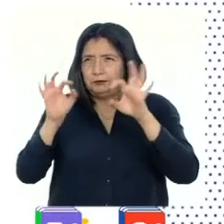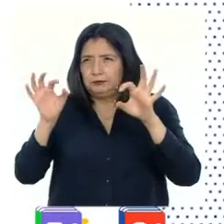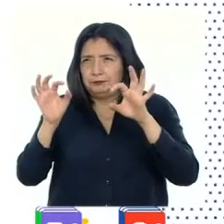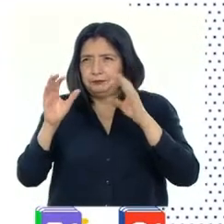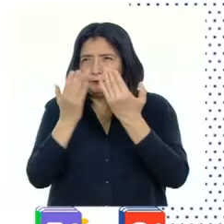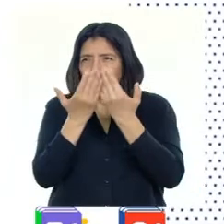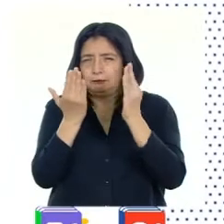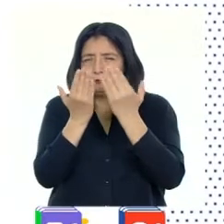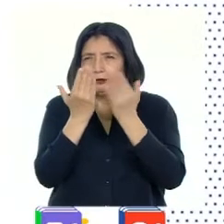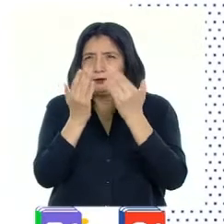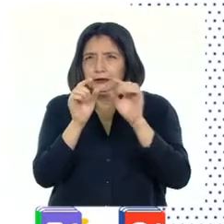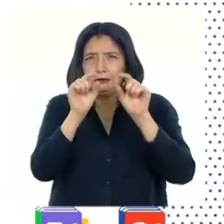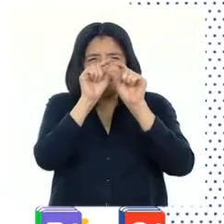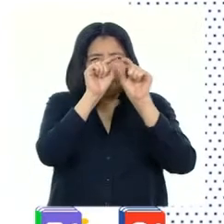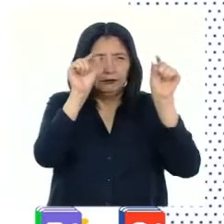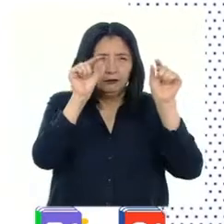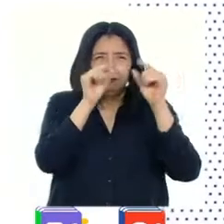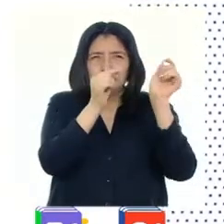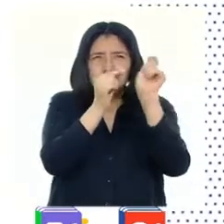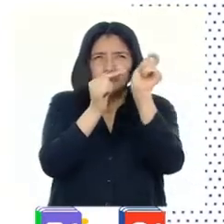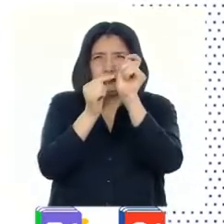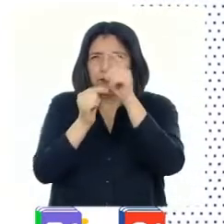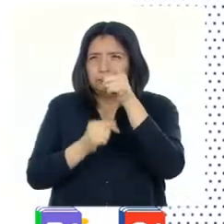de las puertas. A ver qué dice.